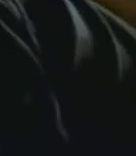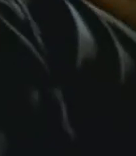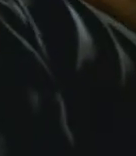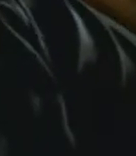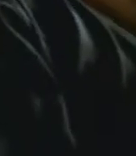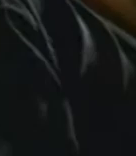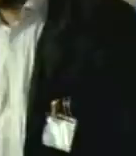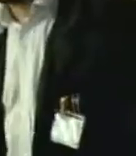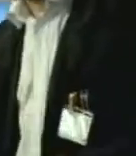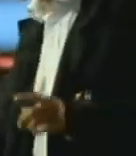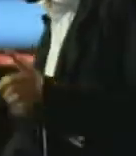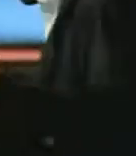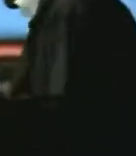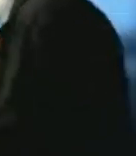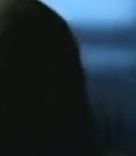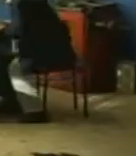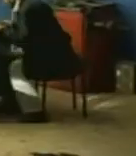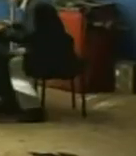¡Cómprele flores!